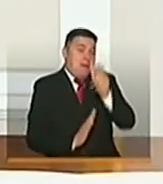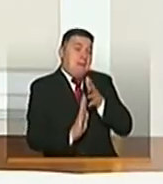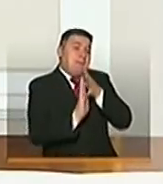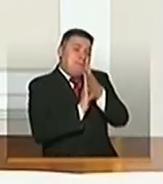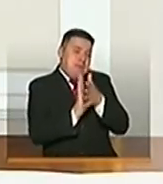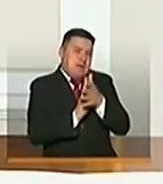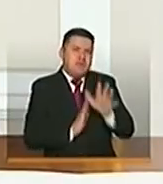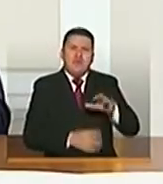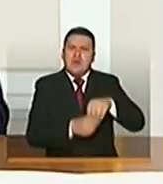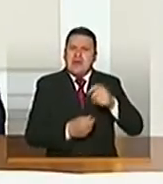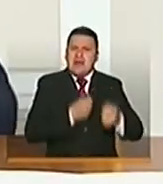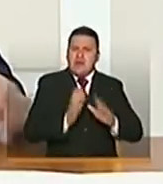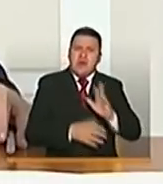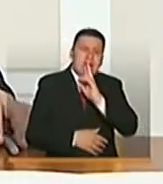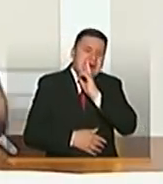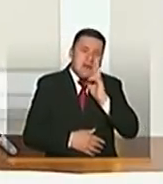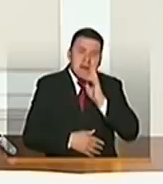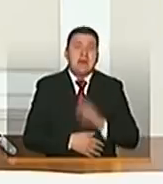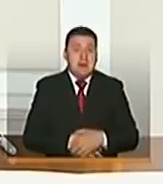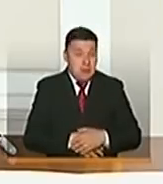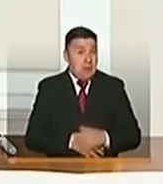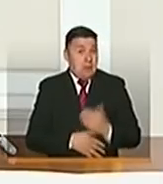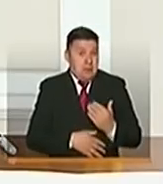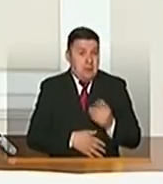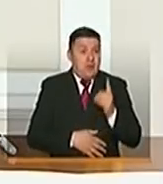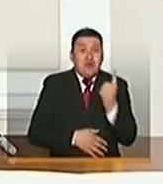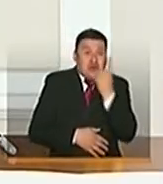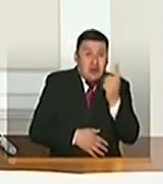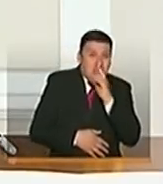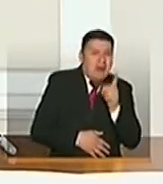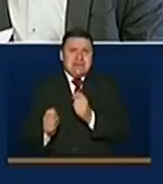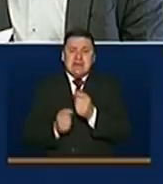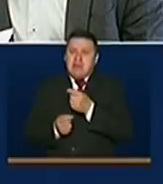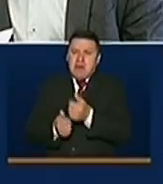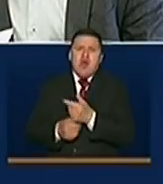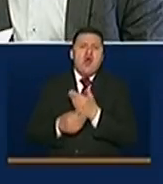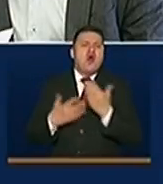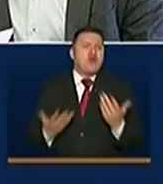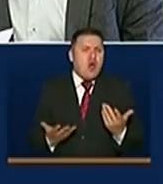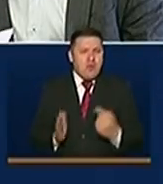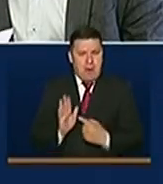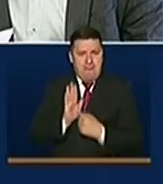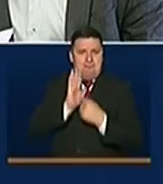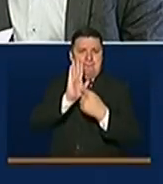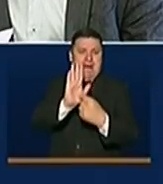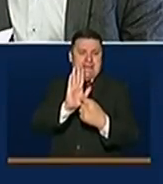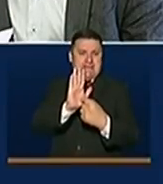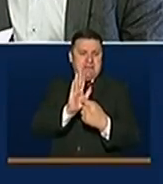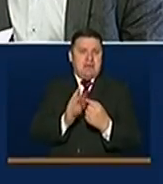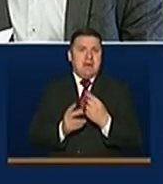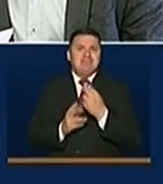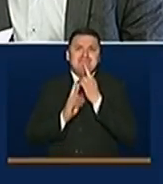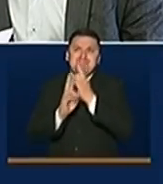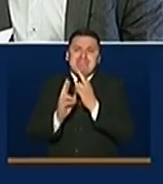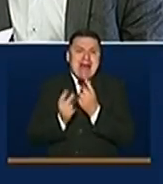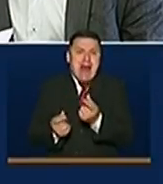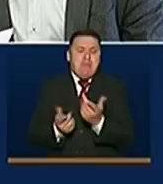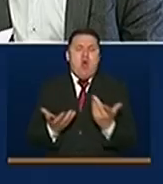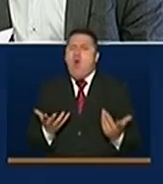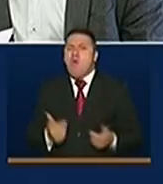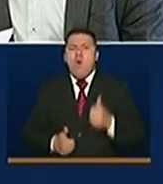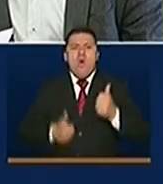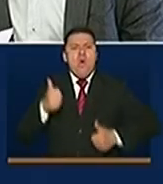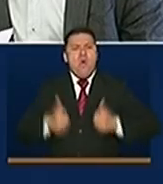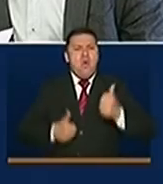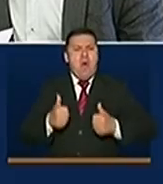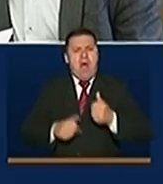es la suma del valor de todos los bienes y servicios que se producen en el país en un año. Entonces, gastarse el 11% es como si uno, mejor dicho, como si uno se gastara el